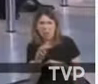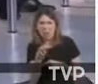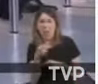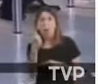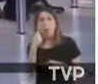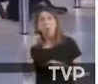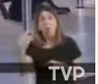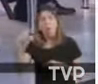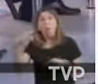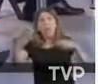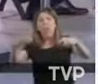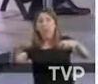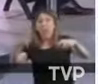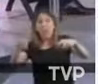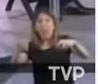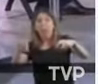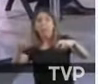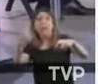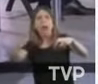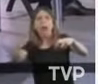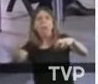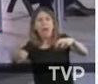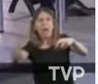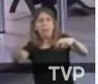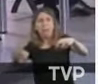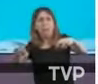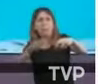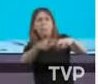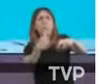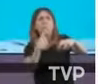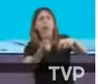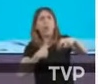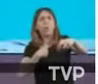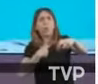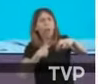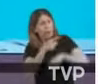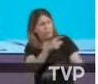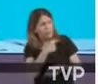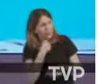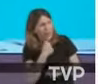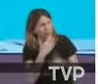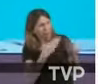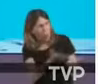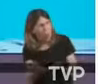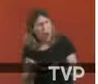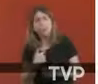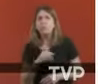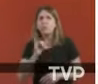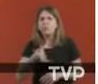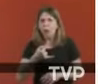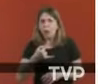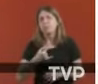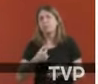y el carcelero le pregunta al Inca si se anima a jugar o se aprendió a jugar y dice que sí, juega